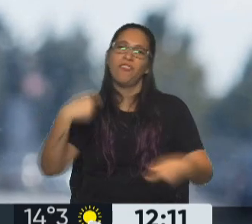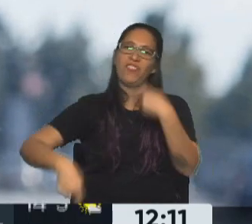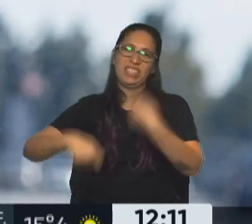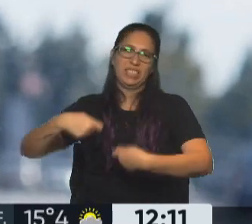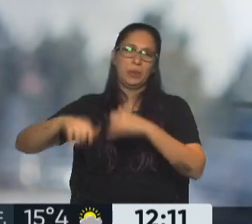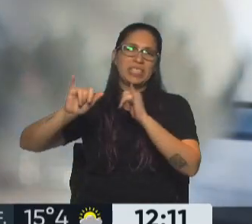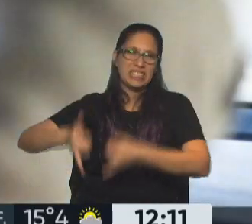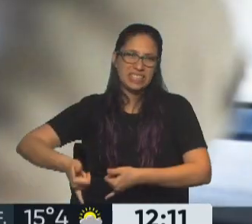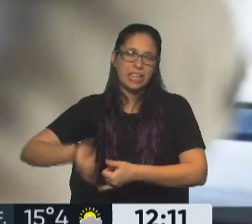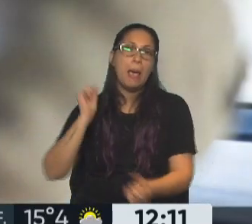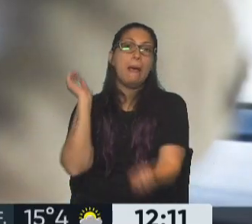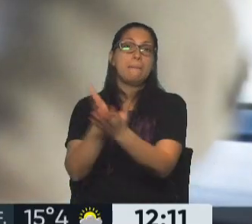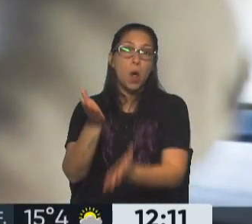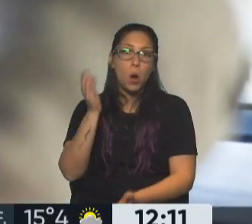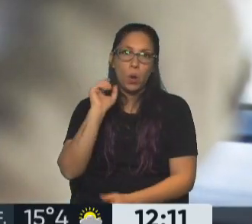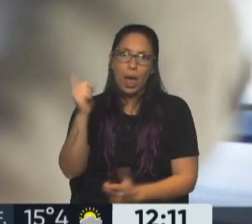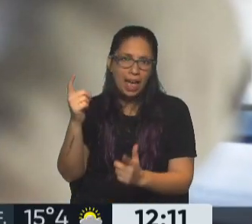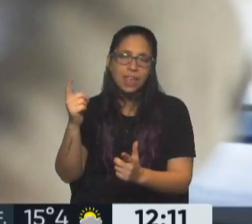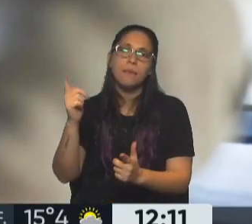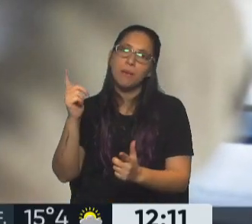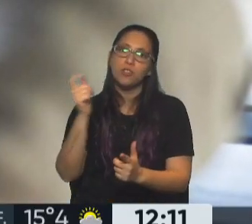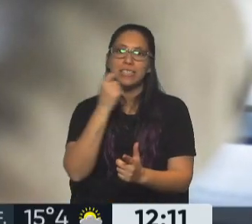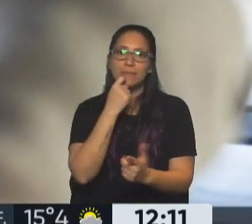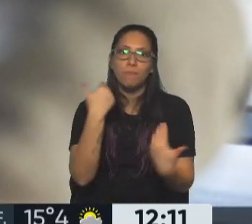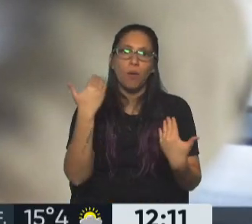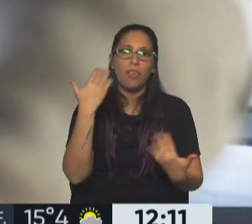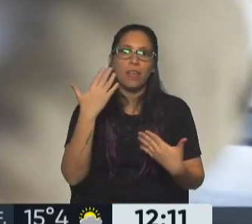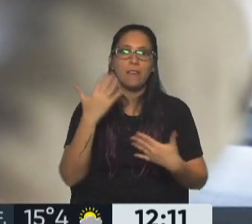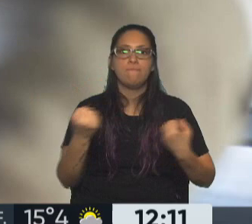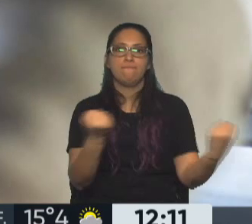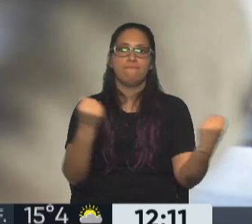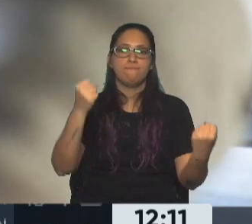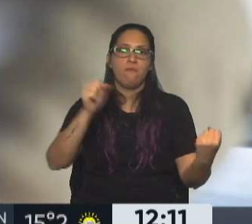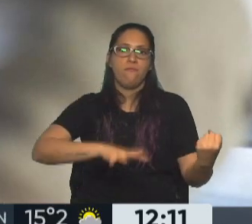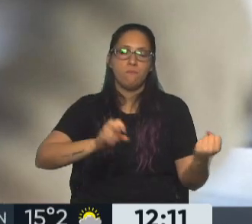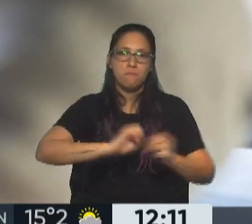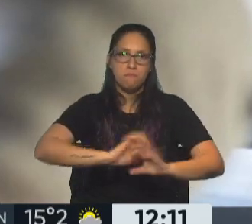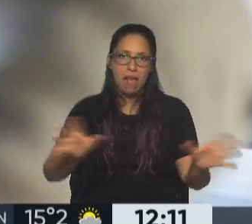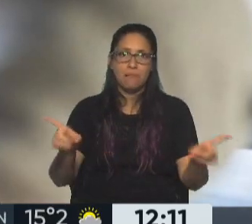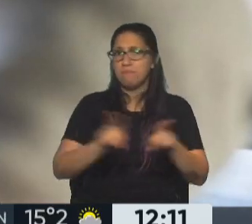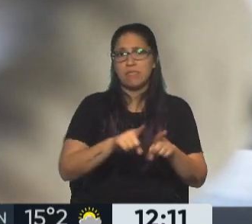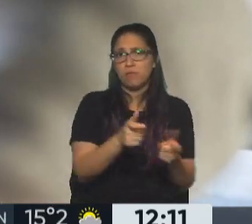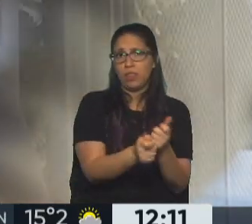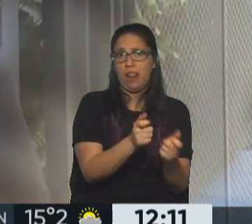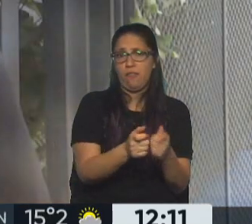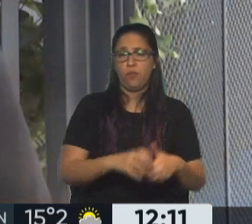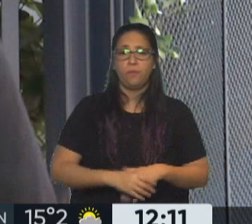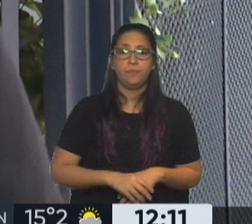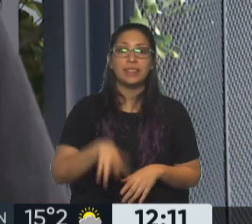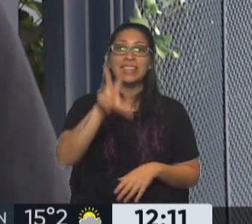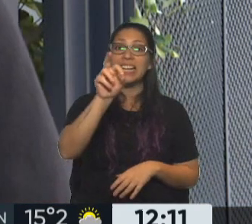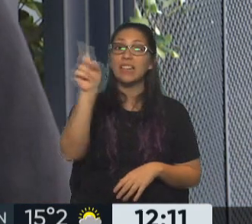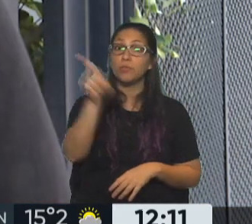que no se caen en infracción pero que mal utilizadas pueden llegar a entorpecer igual o peor que el mal uso del teléfono celular con un 30%